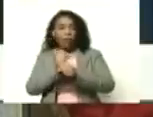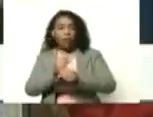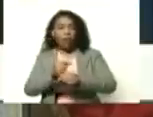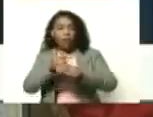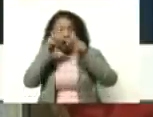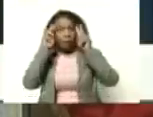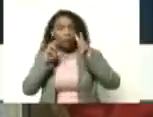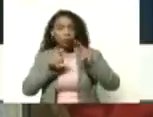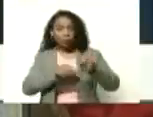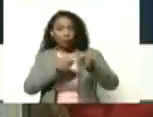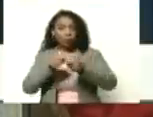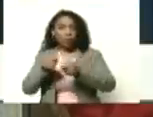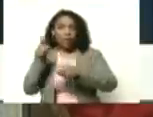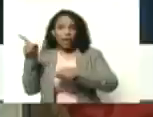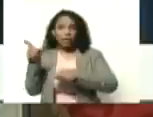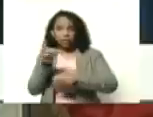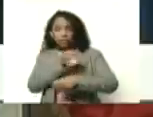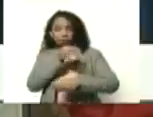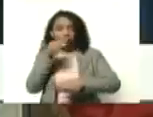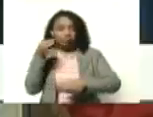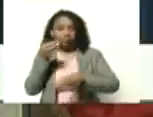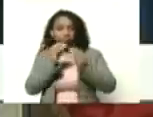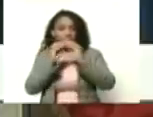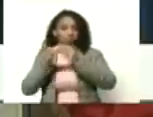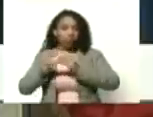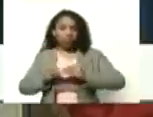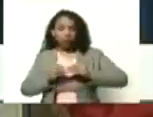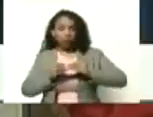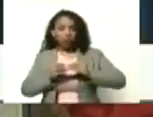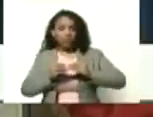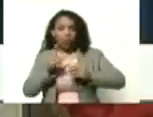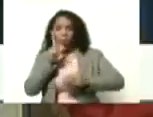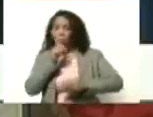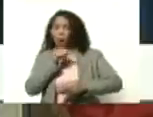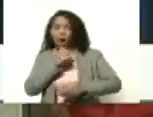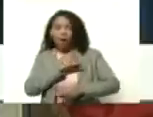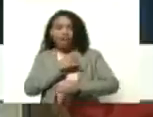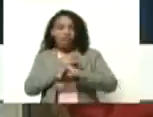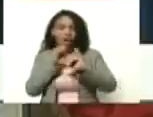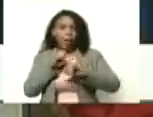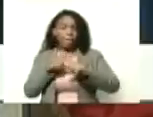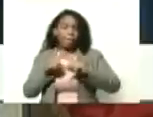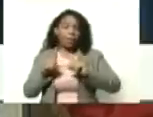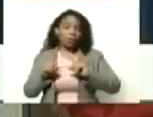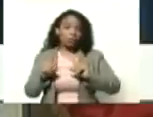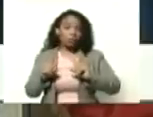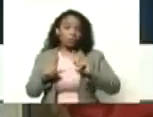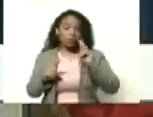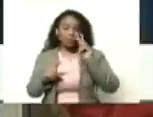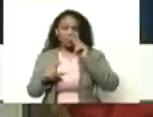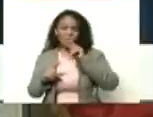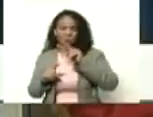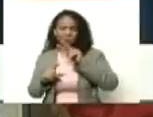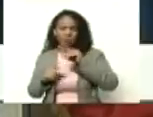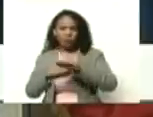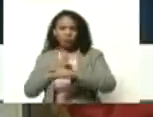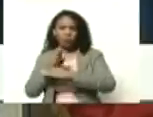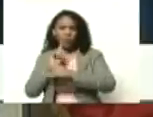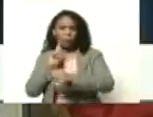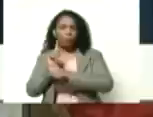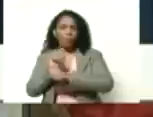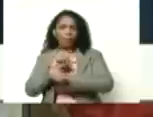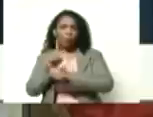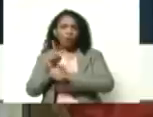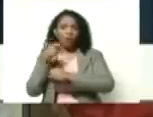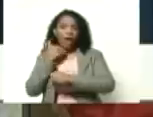una coartada infeliz pero cuando tú lo abordas y le pregunta él decía